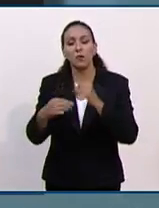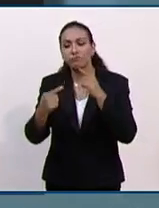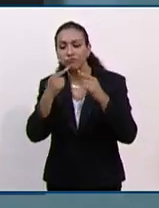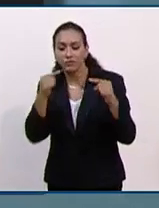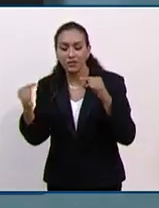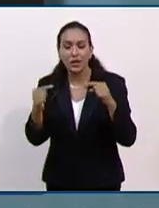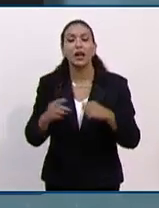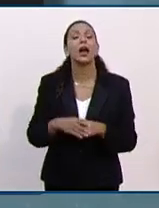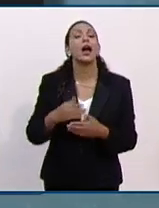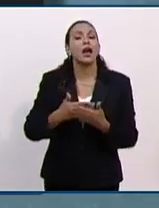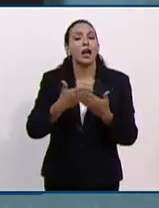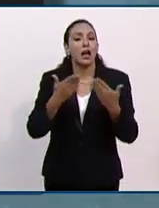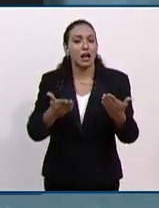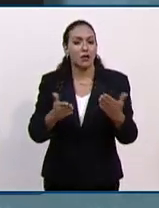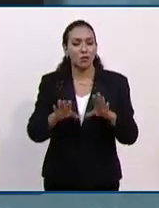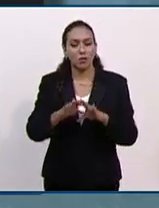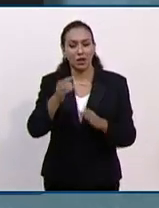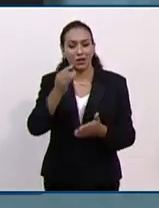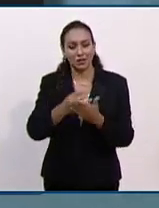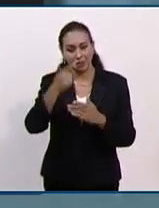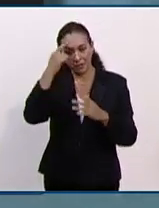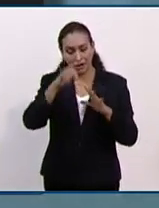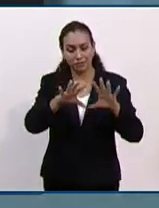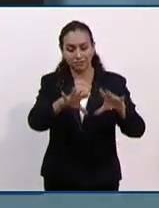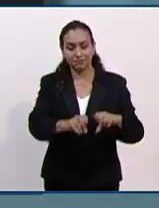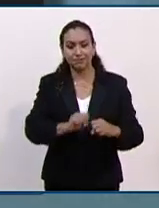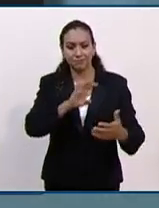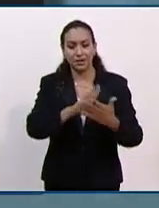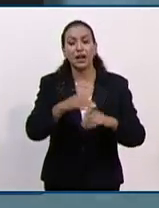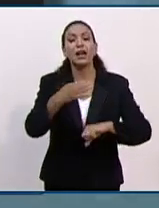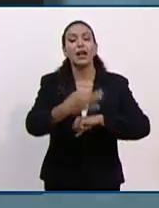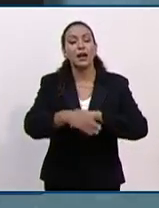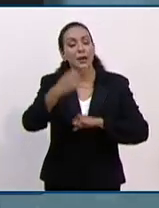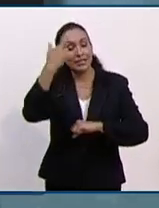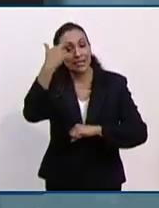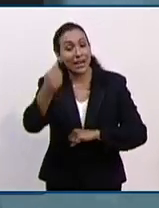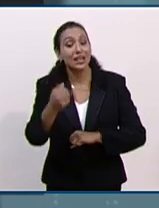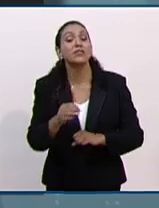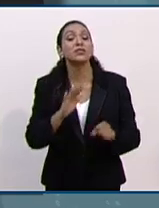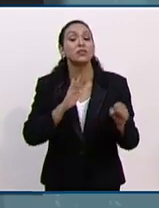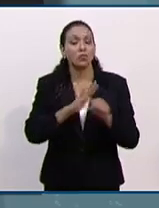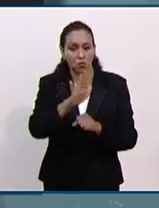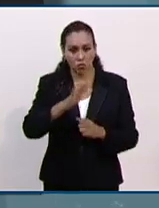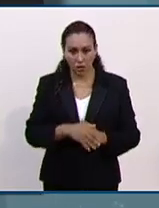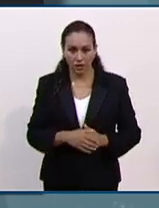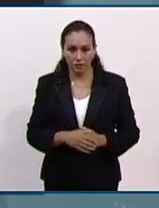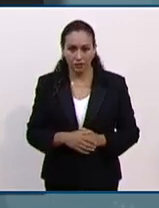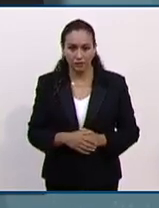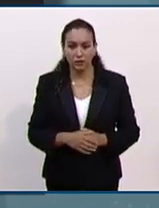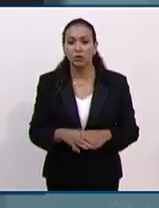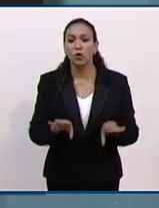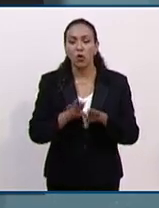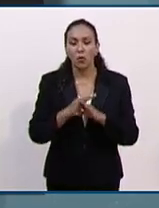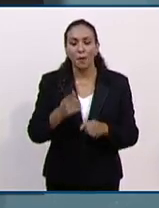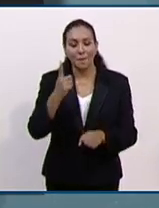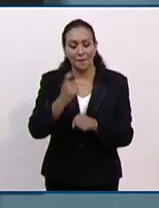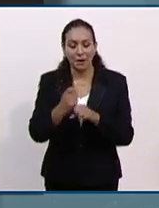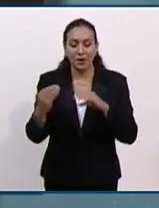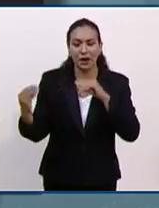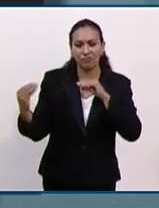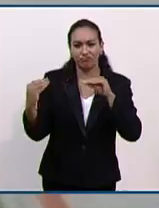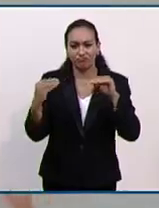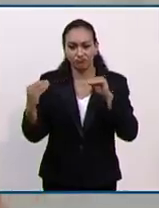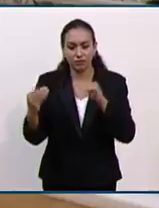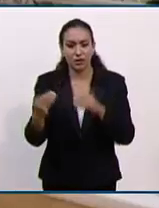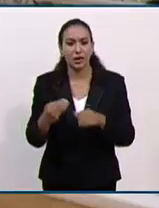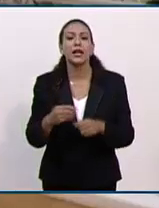se volvieron ahora de prisión preventiva justificada. Esto es, a través ya de un debate, ya no de manera